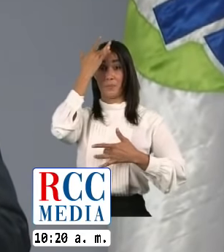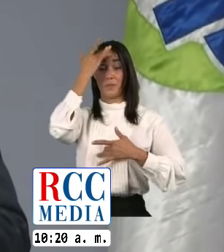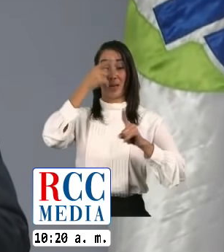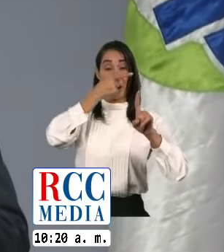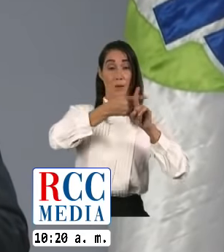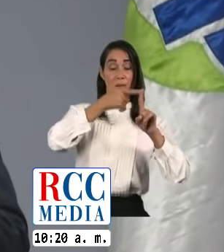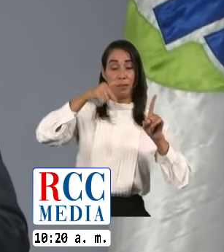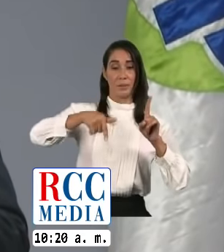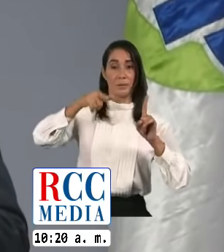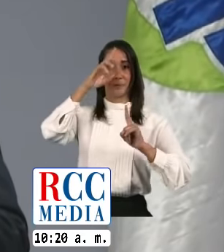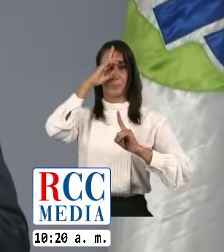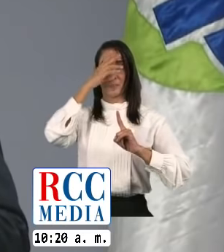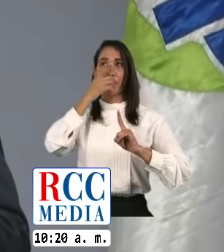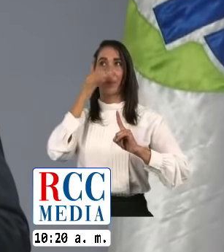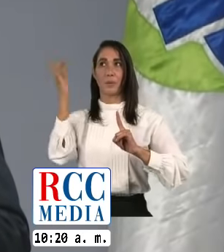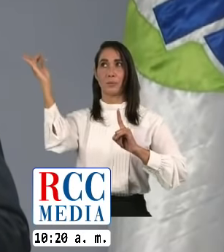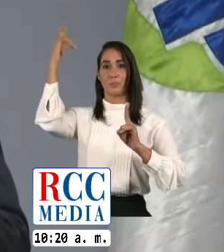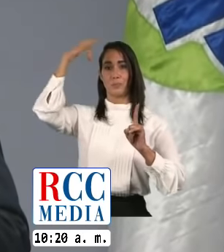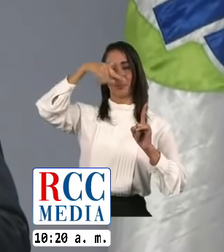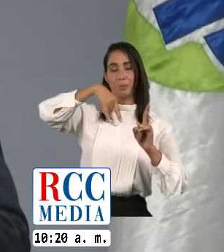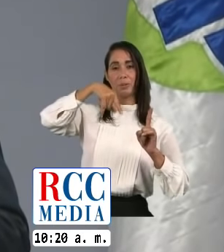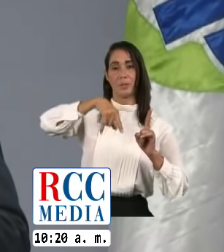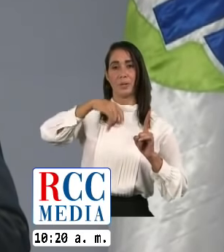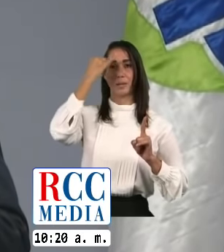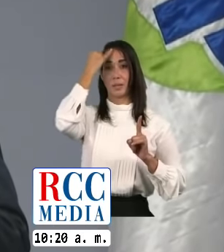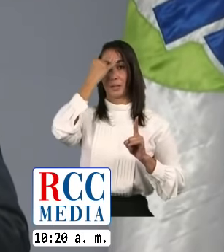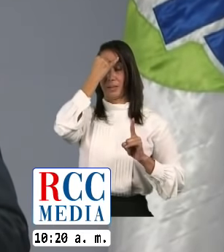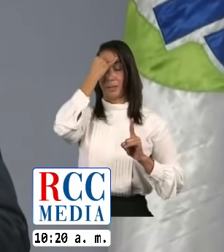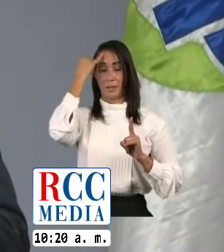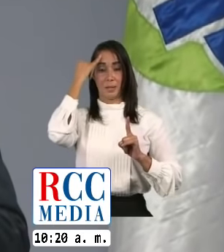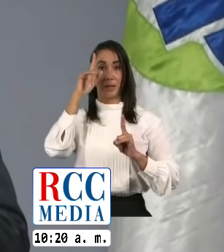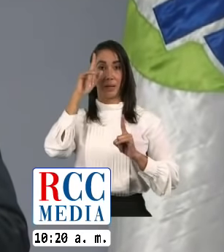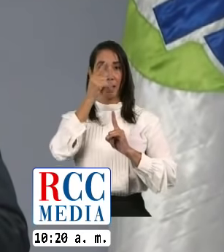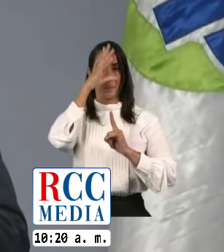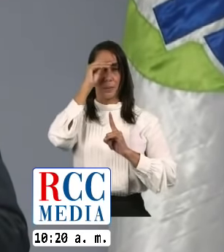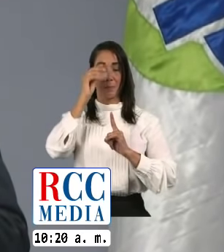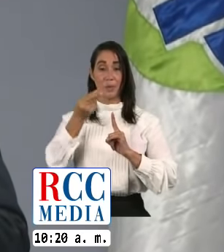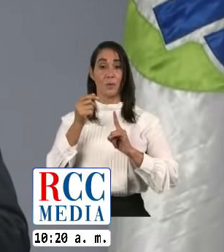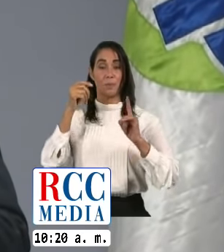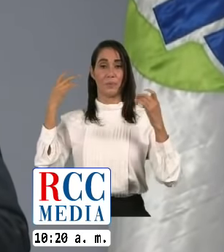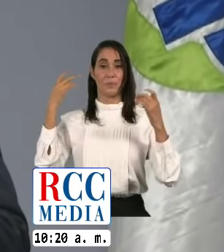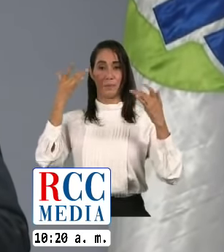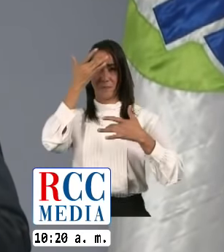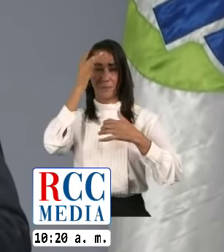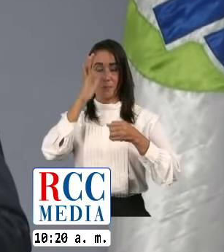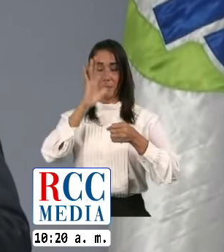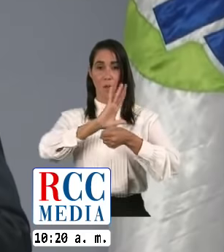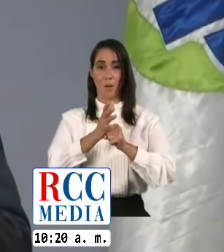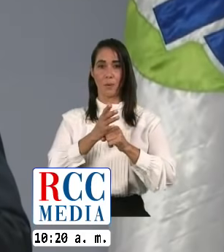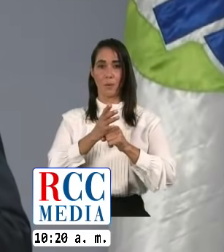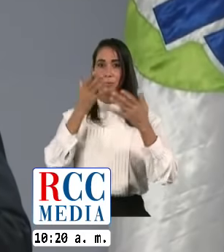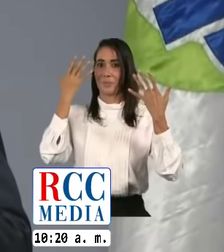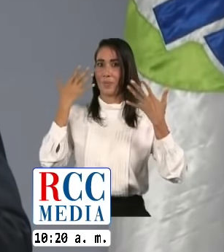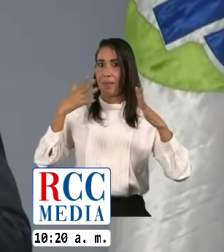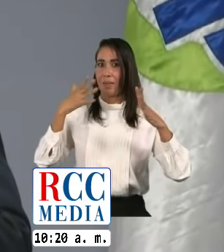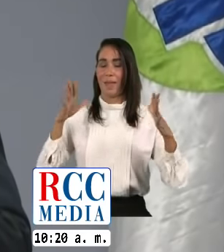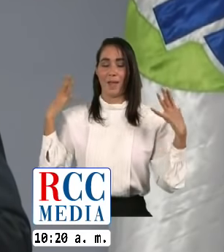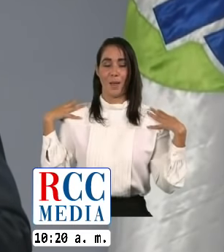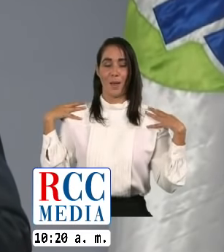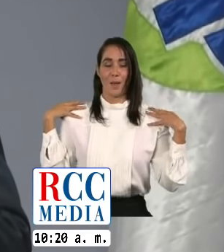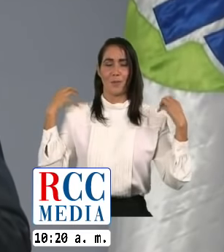positivo importado en la epidemia de COVID-19 en la República Dominicana. Y así como